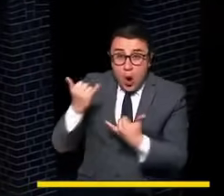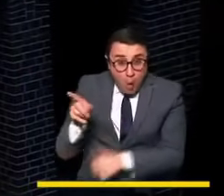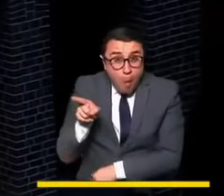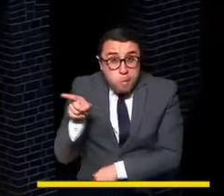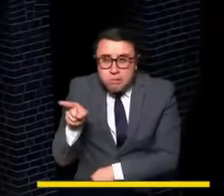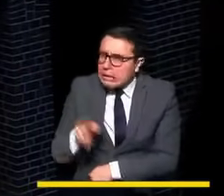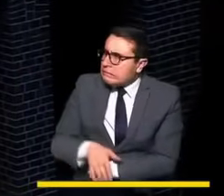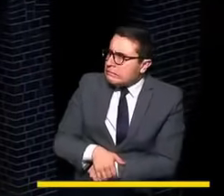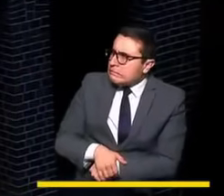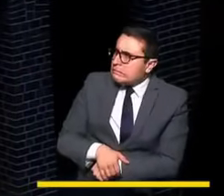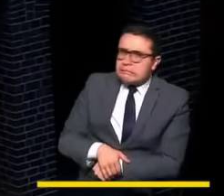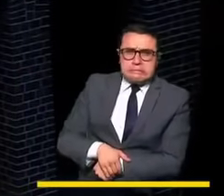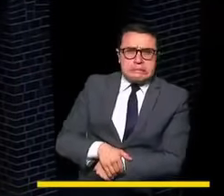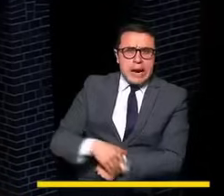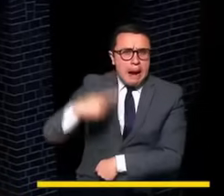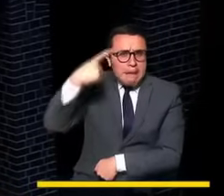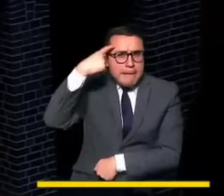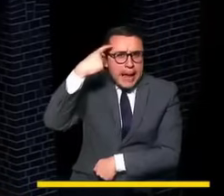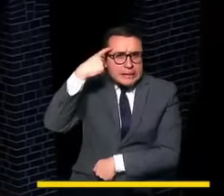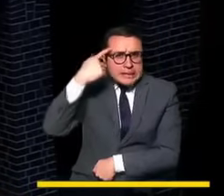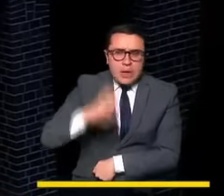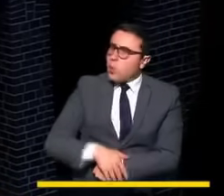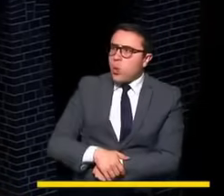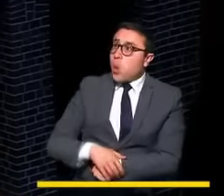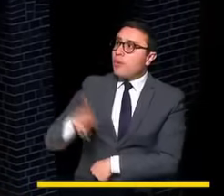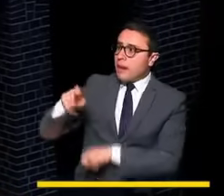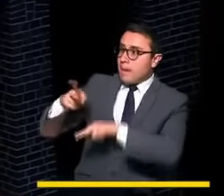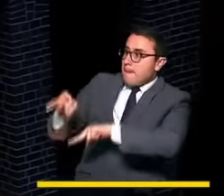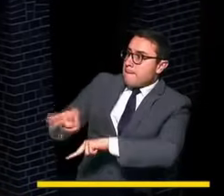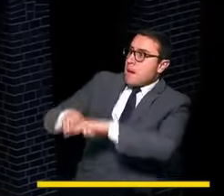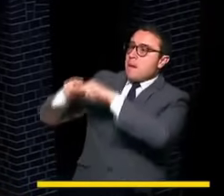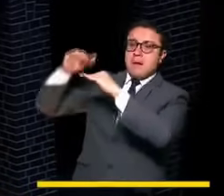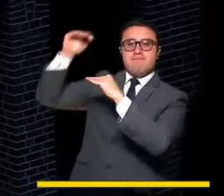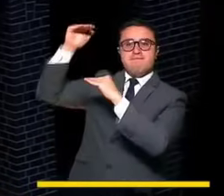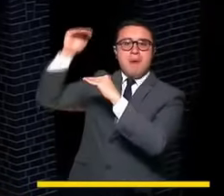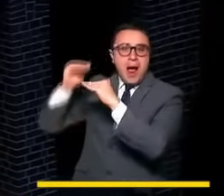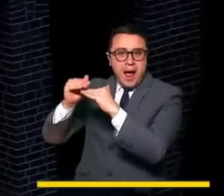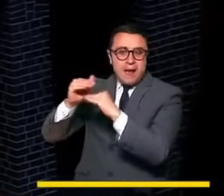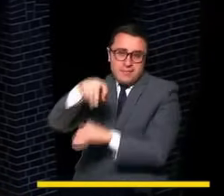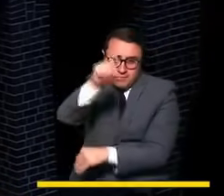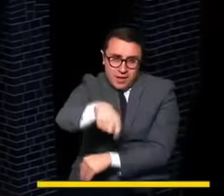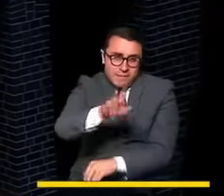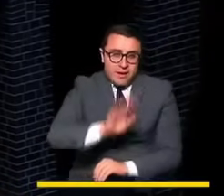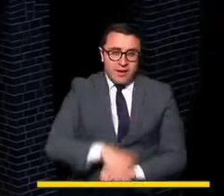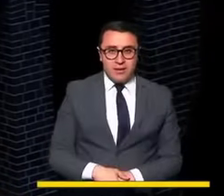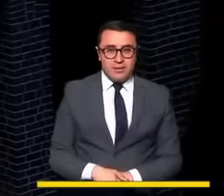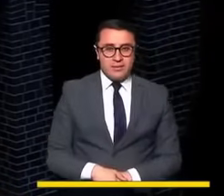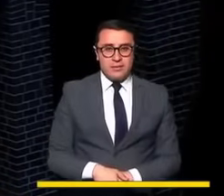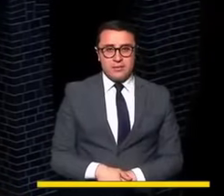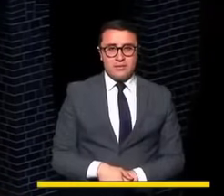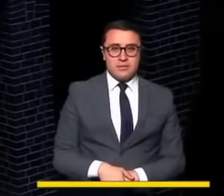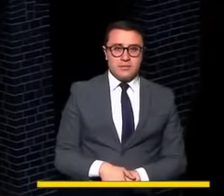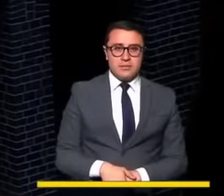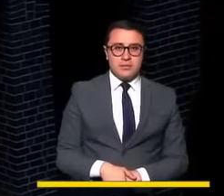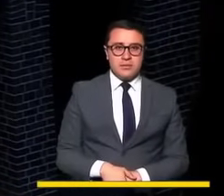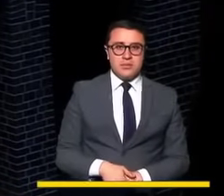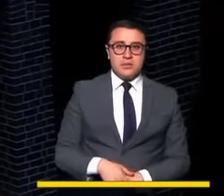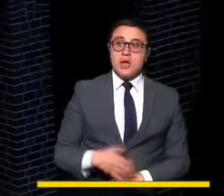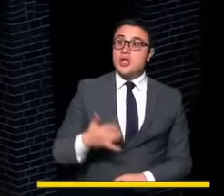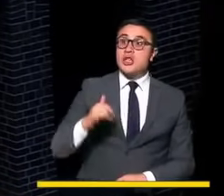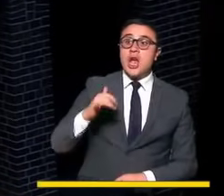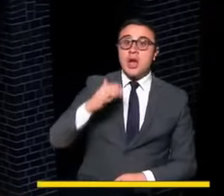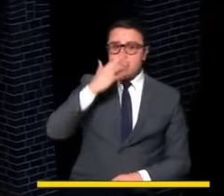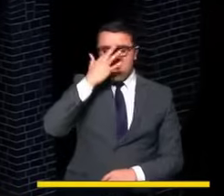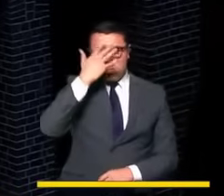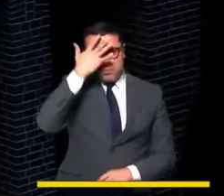tenemos. Allí hay que bajar la tasa de interés. No hay razón ya, porque la excusa del alza de